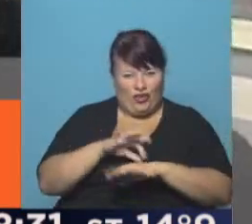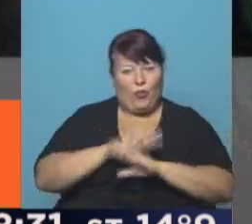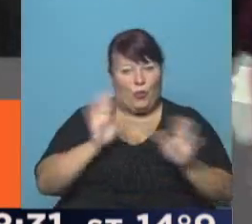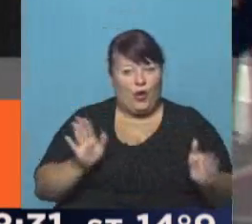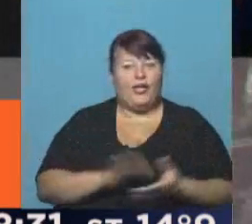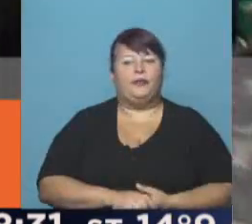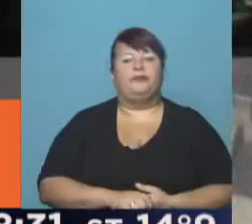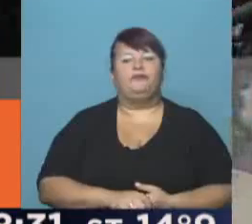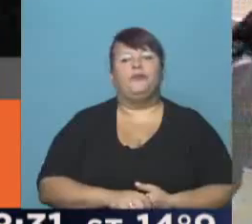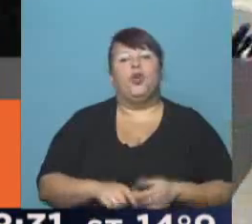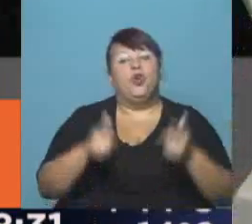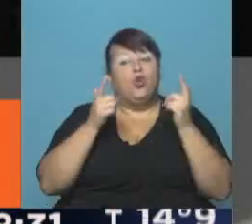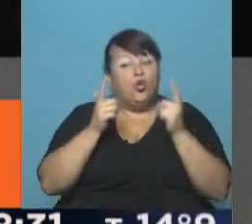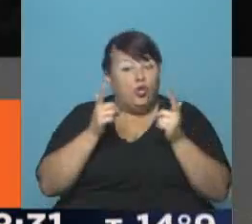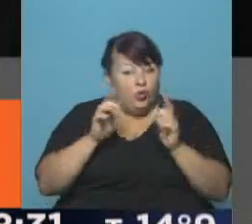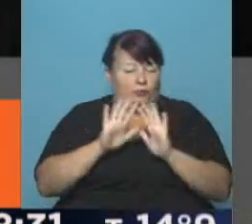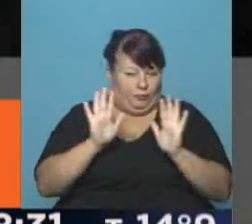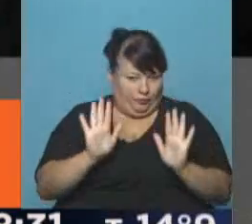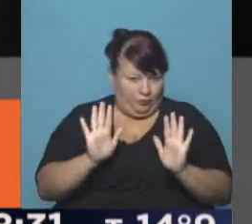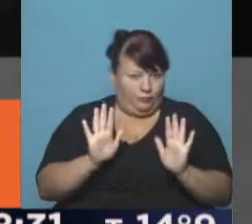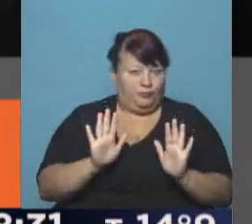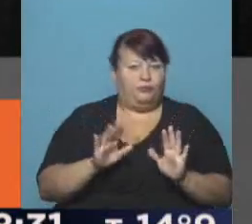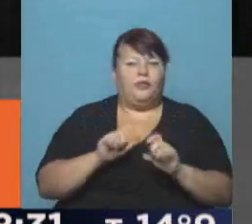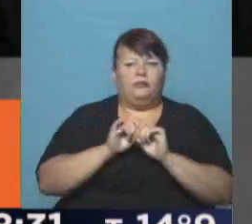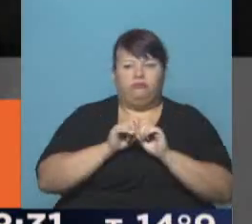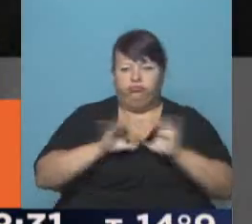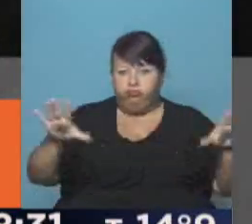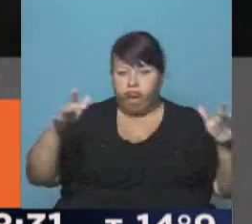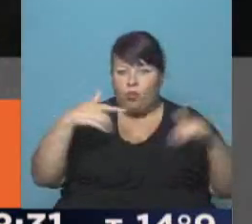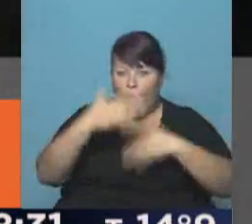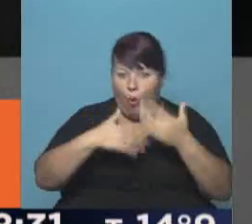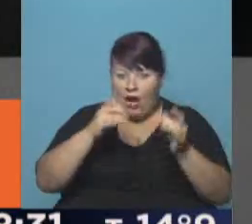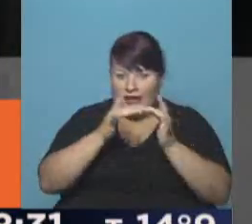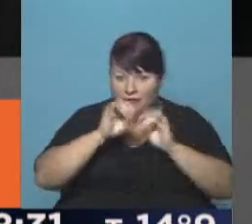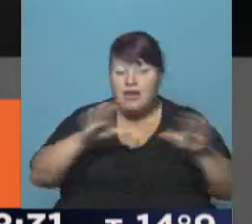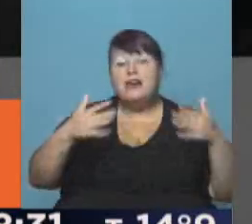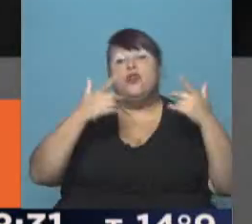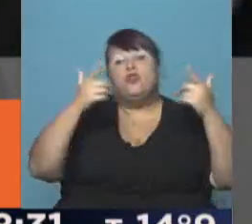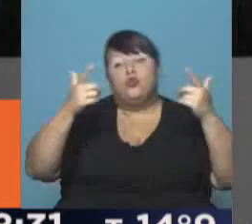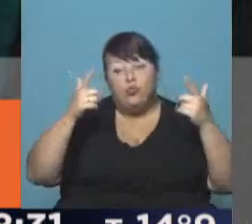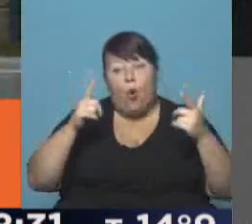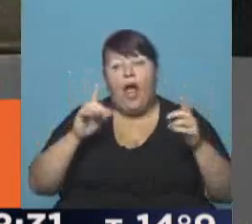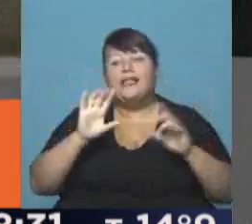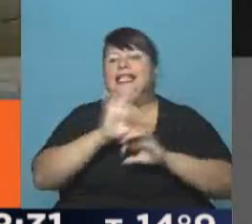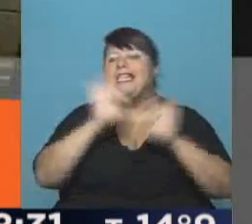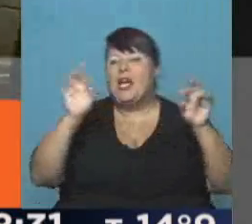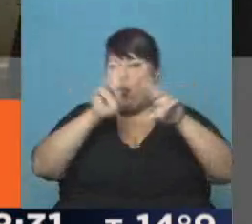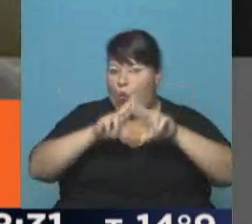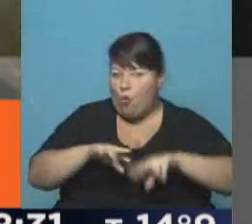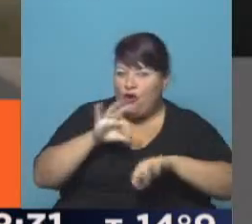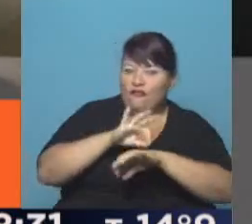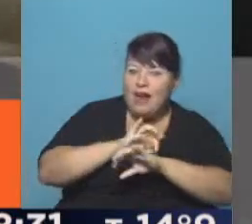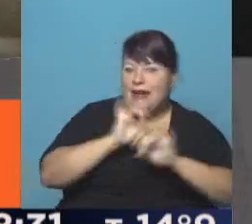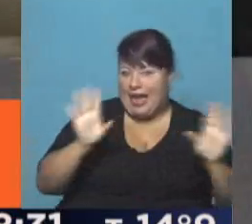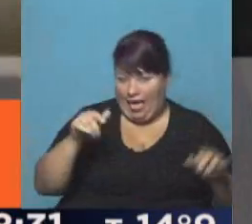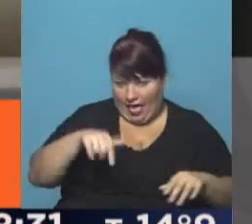Bueno, por suerte, se ha viralizado el juego, pero gracias a Dios no han atendido a ningún tipo de